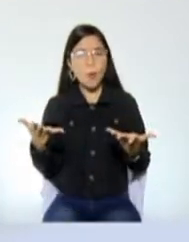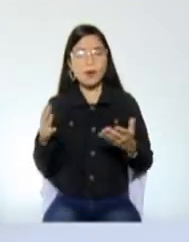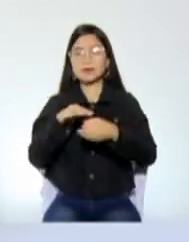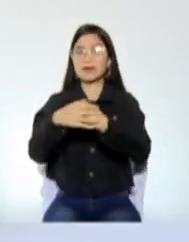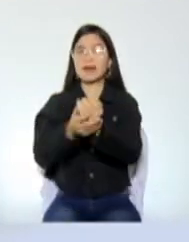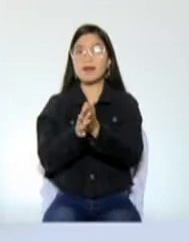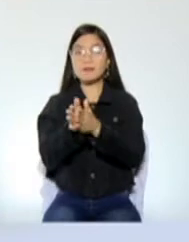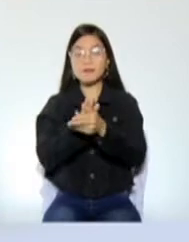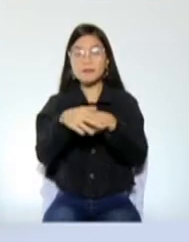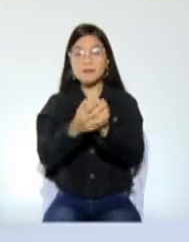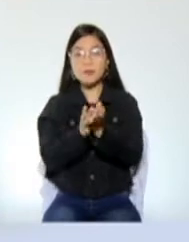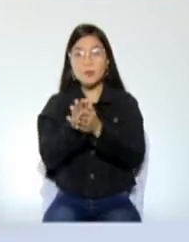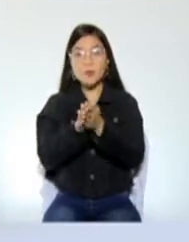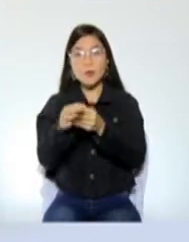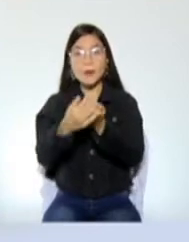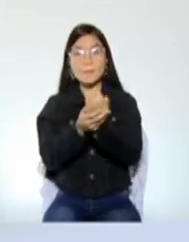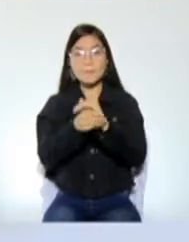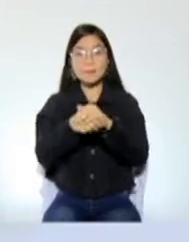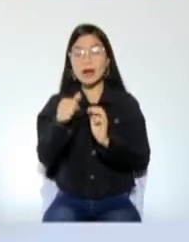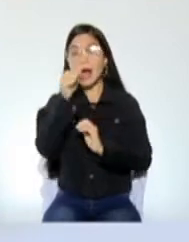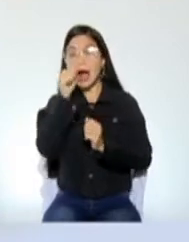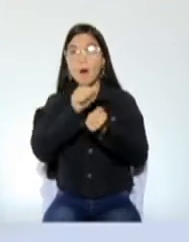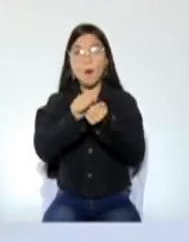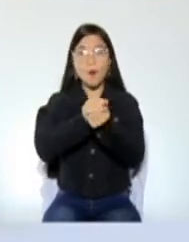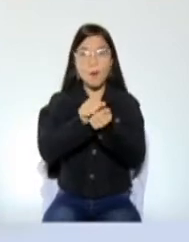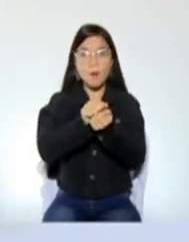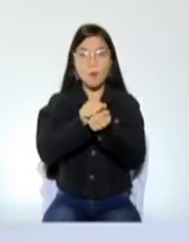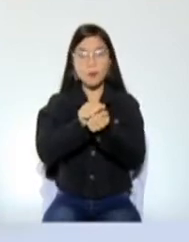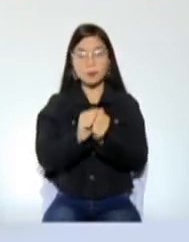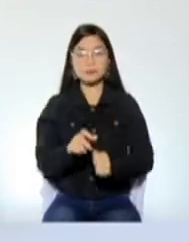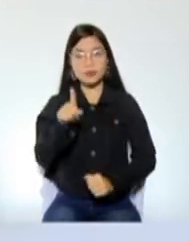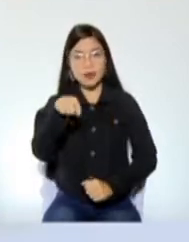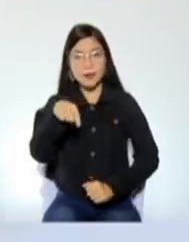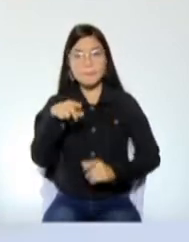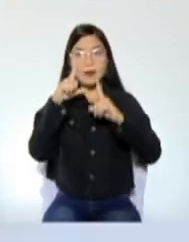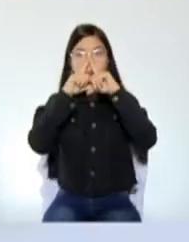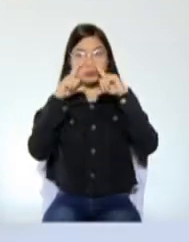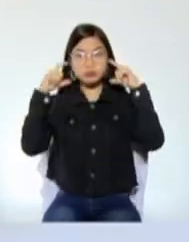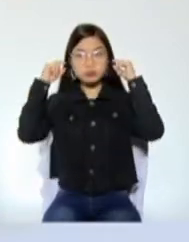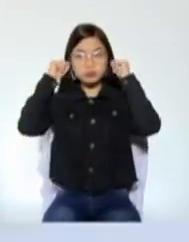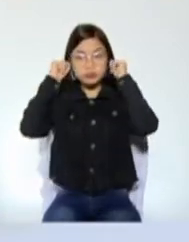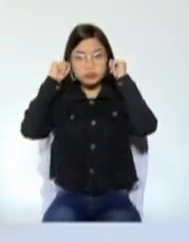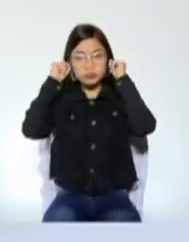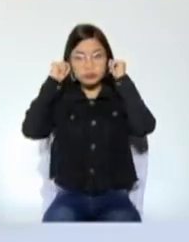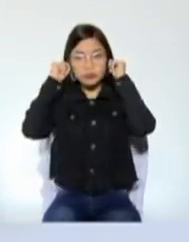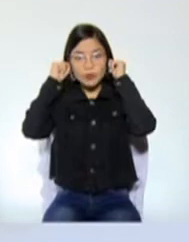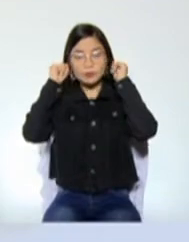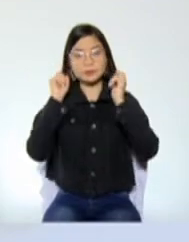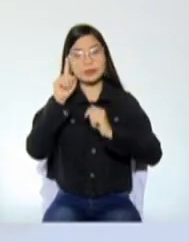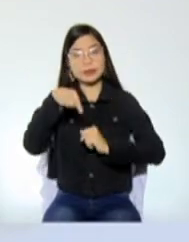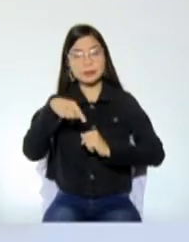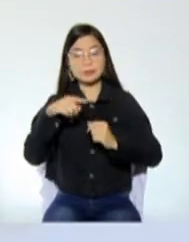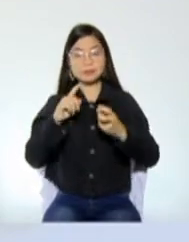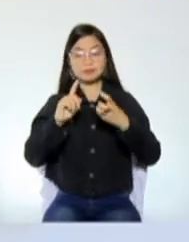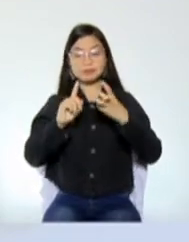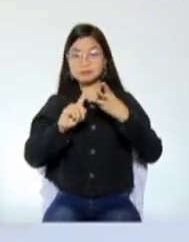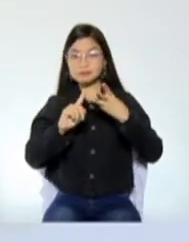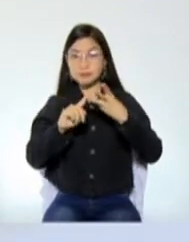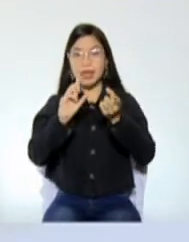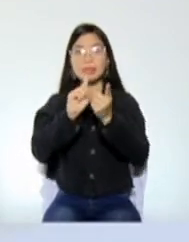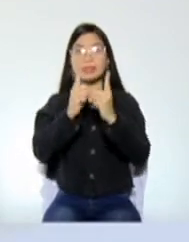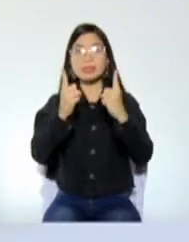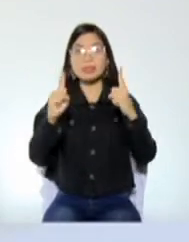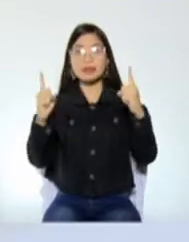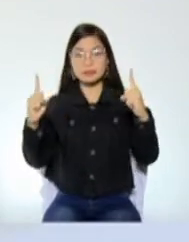lavado frecuentemente de nuestras manos con agua y jabón, el uso correcto del tapabocas o mascarilla y por supuesto ese